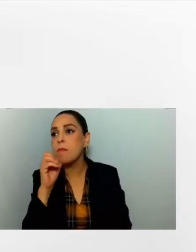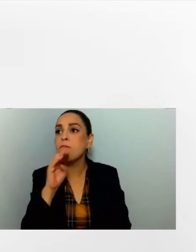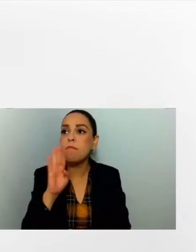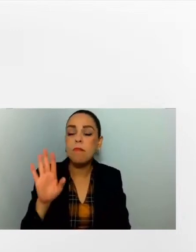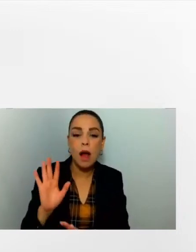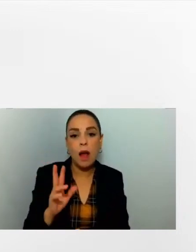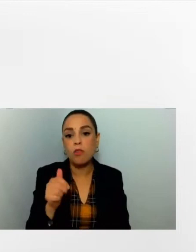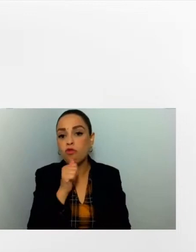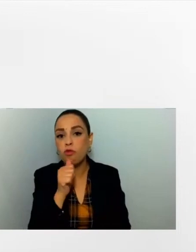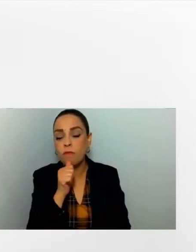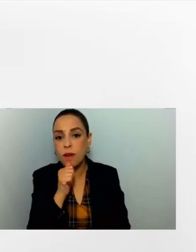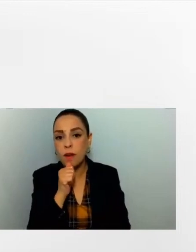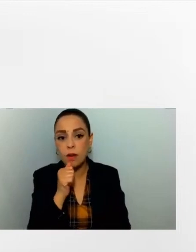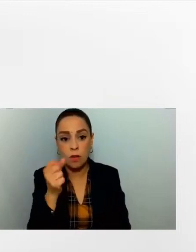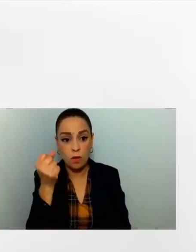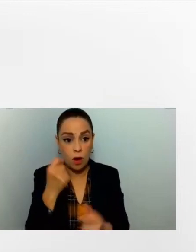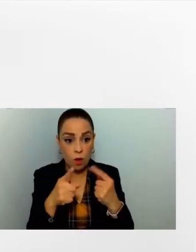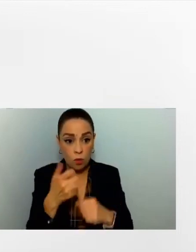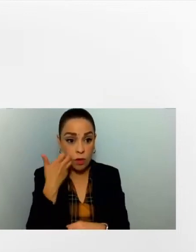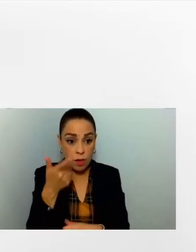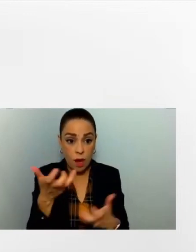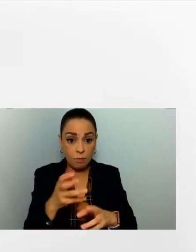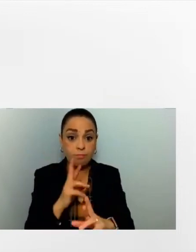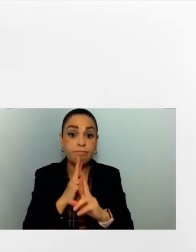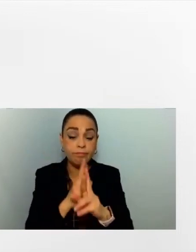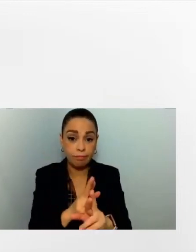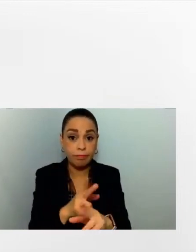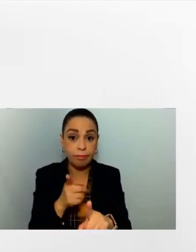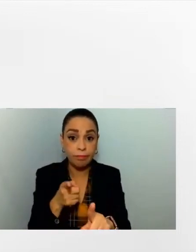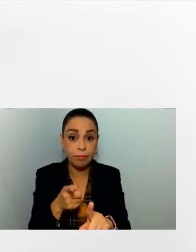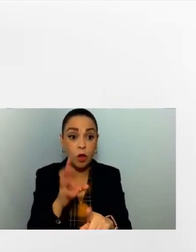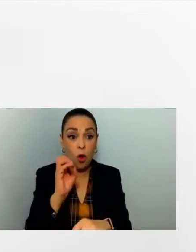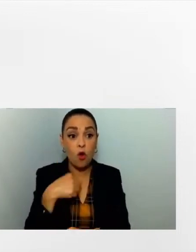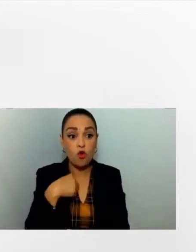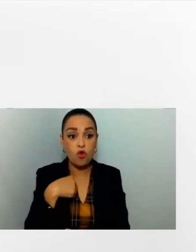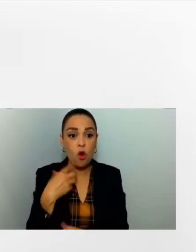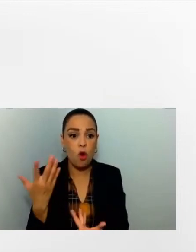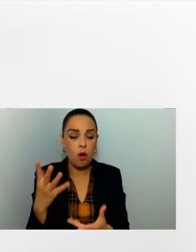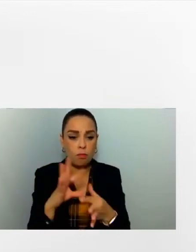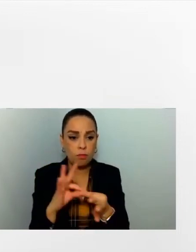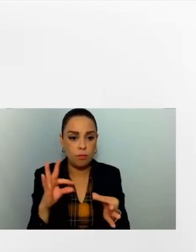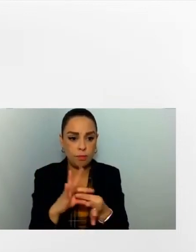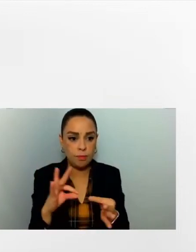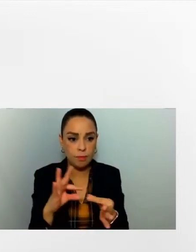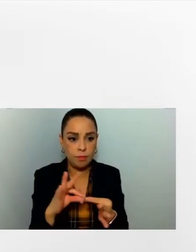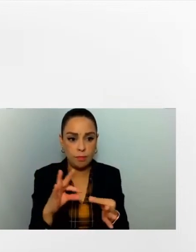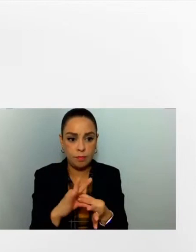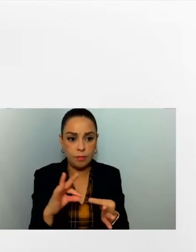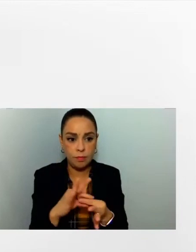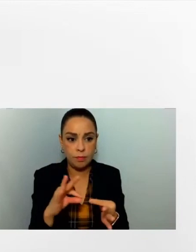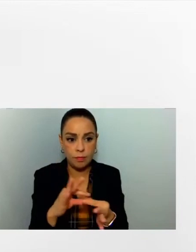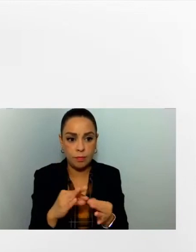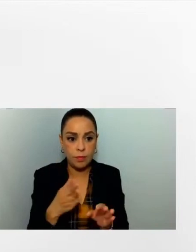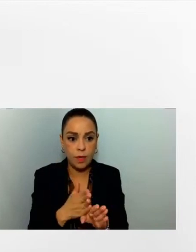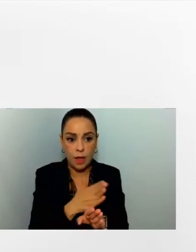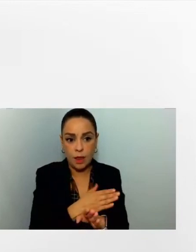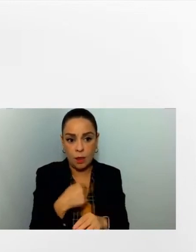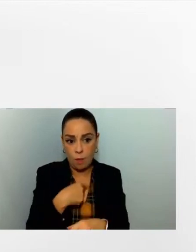Entonces, ¿alguna de ustedes quiere responder esta pregunta? ¿Quieren que yo dé un panorama antes?